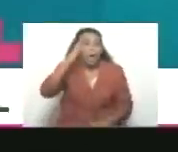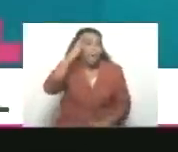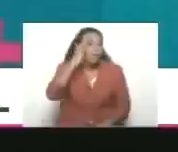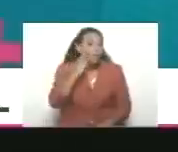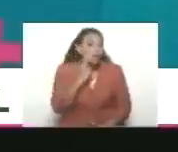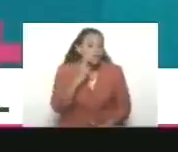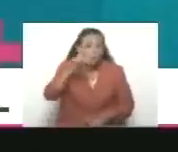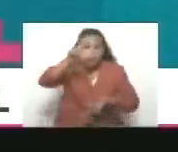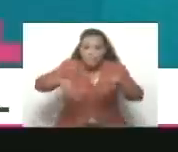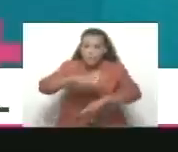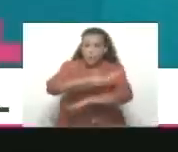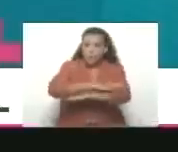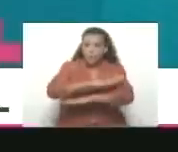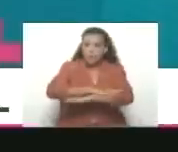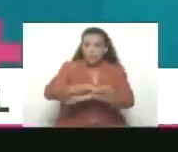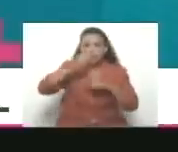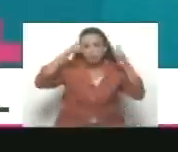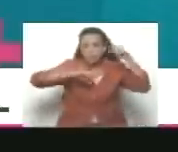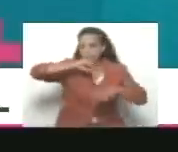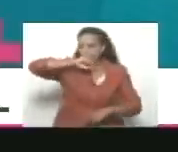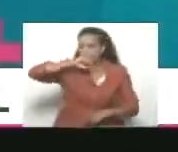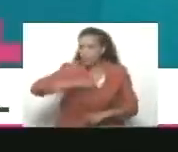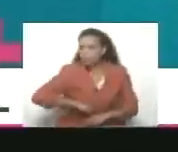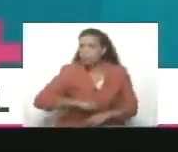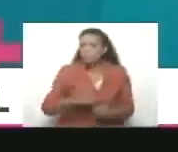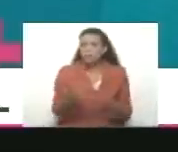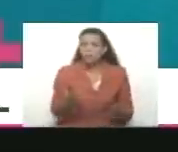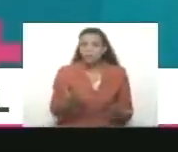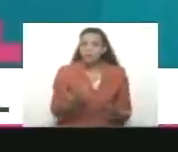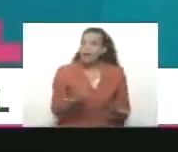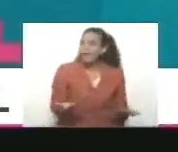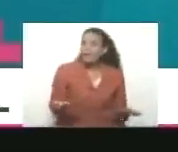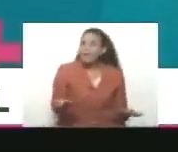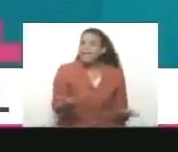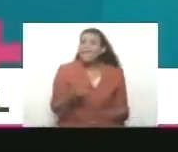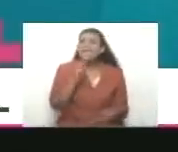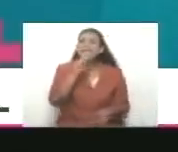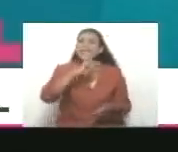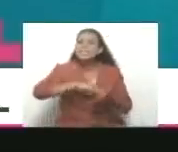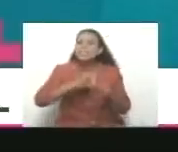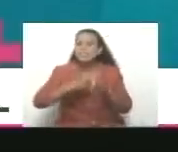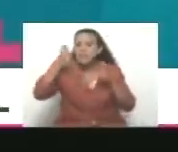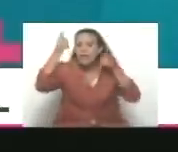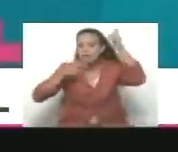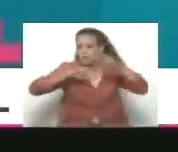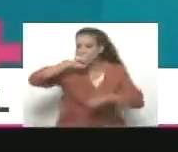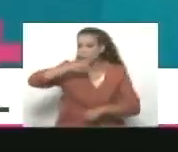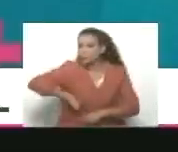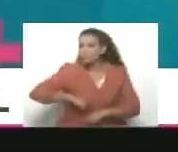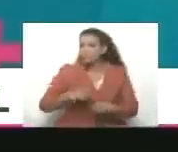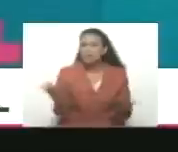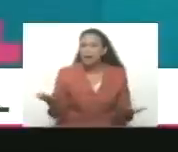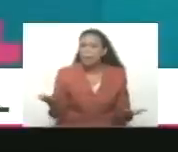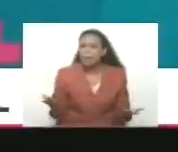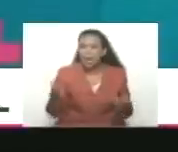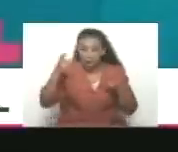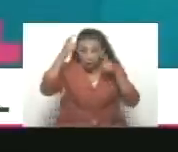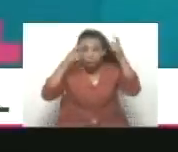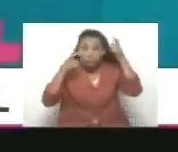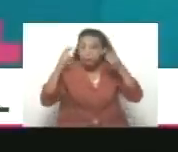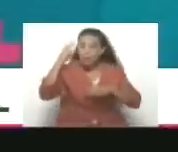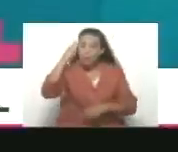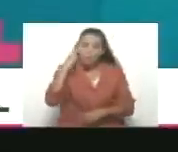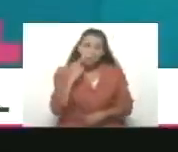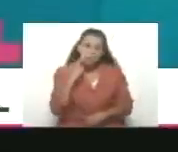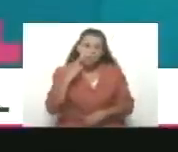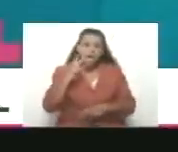siglo XXI siempre lo he dicho si alguien quiere preguntar qué es el chavismo el chavismo es el bolivarianismo